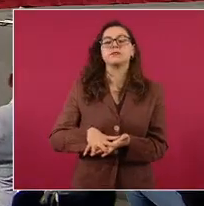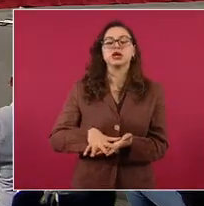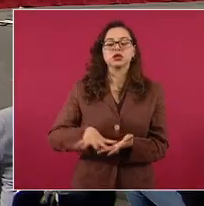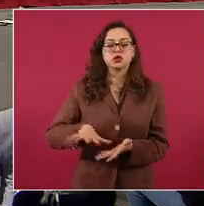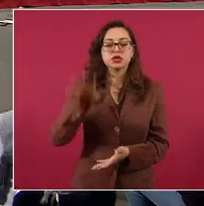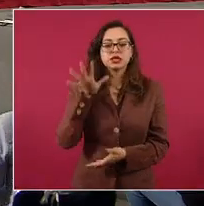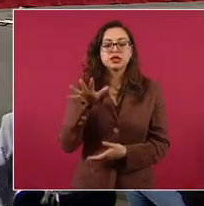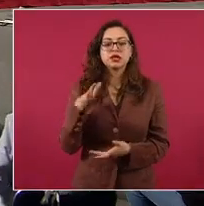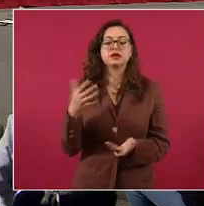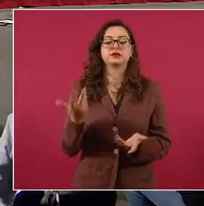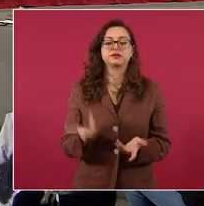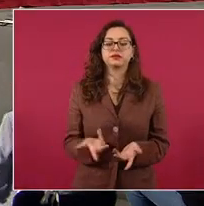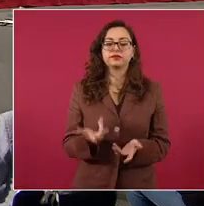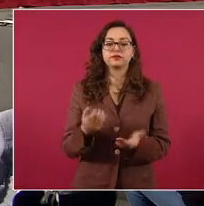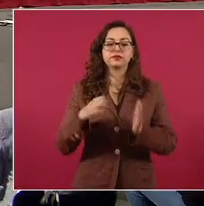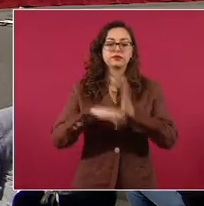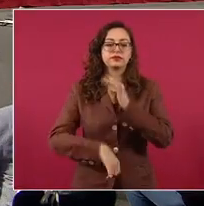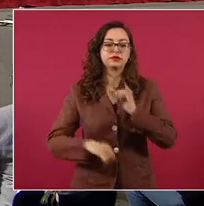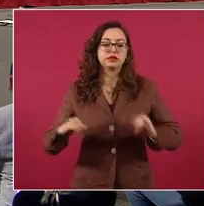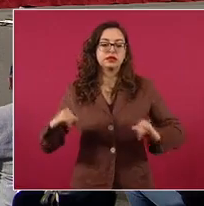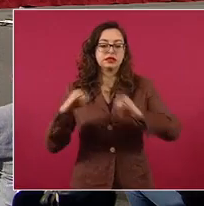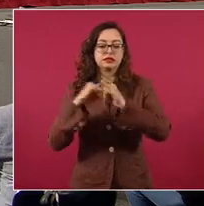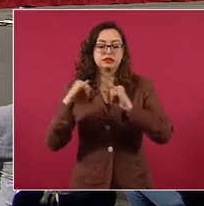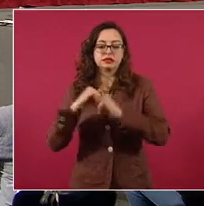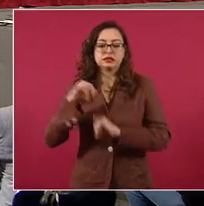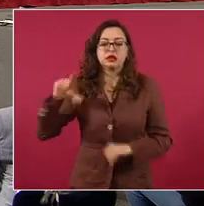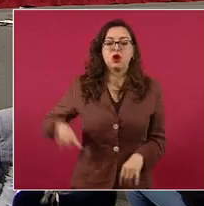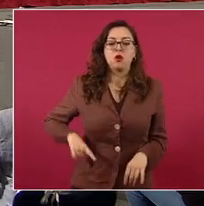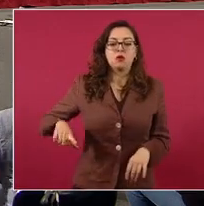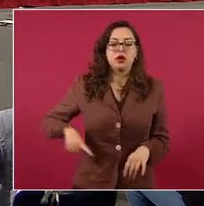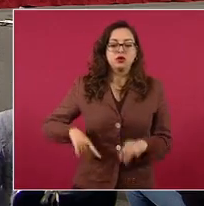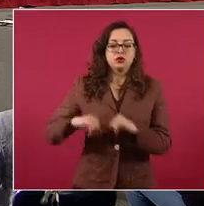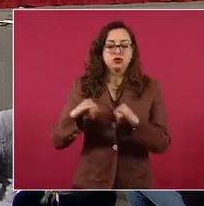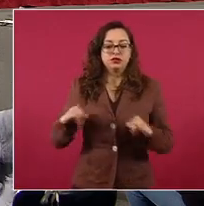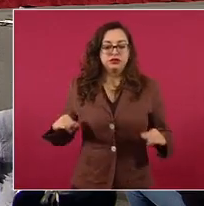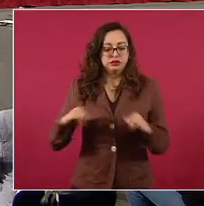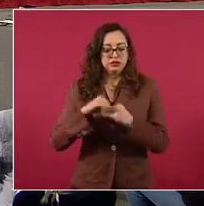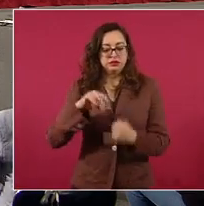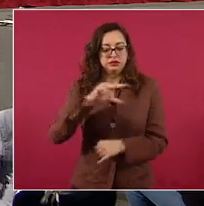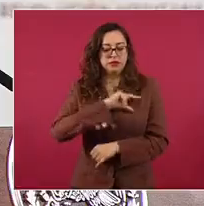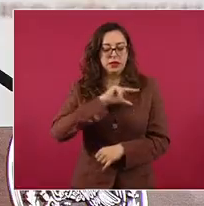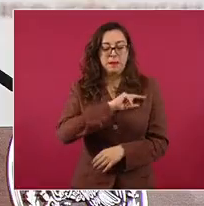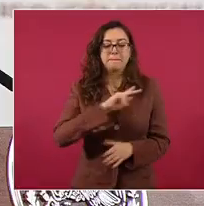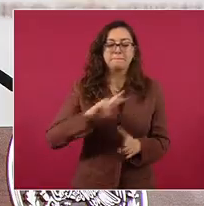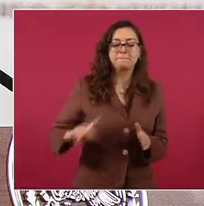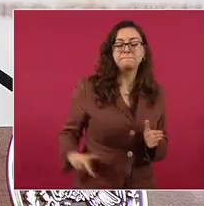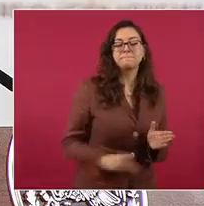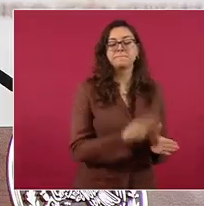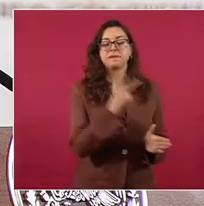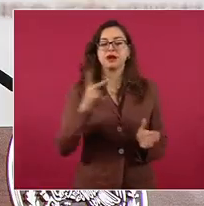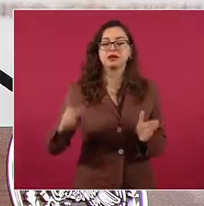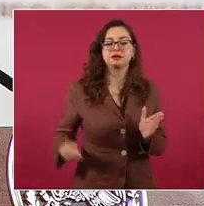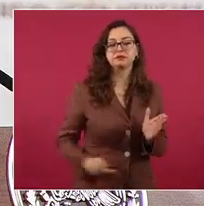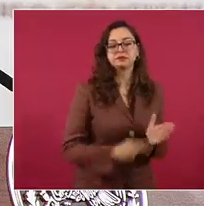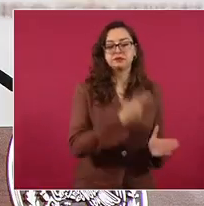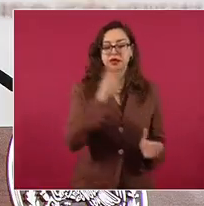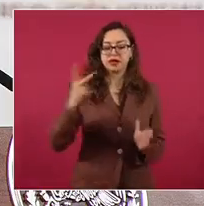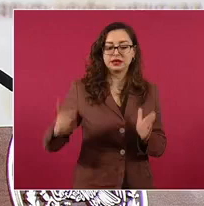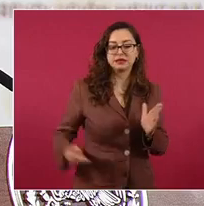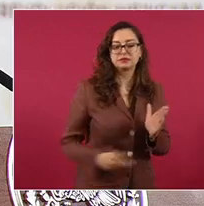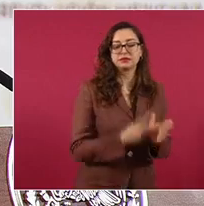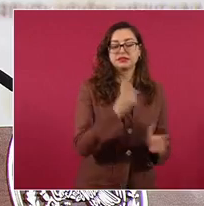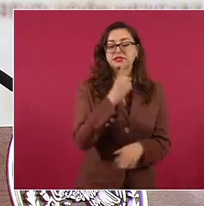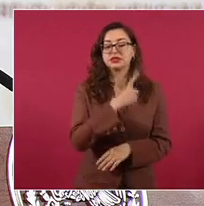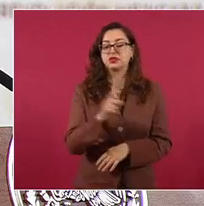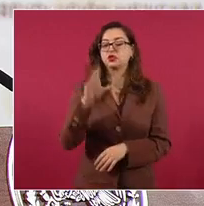todos los organismos públicos y privados realizan 169 millones de consultas